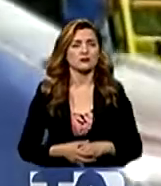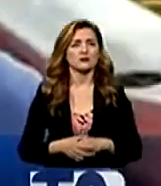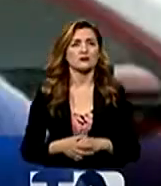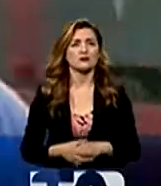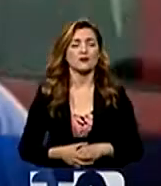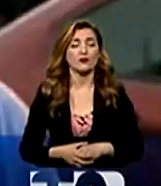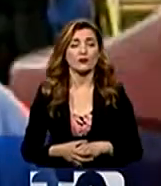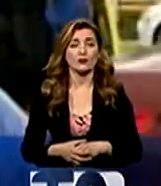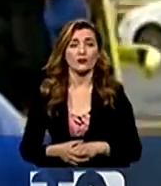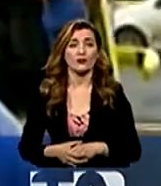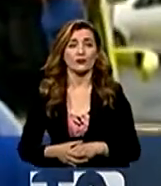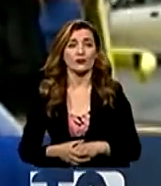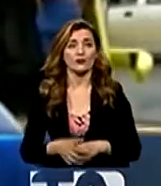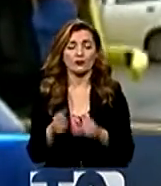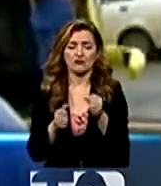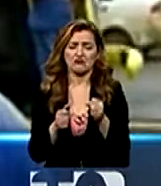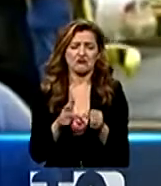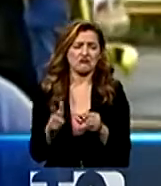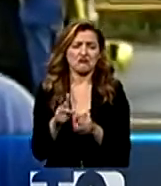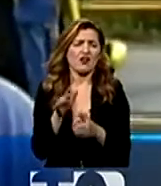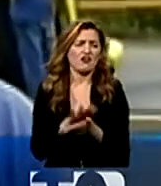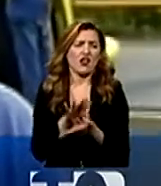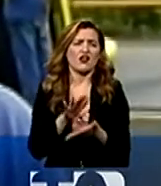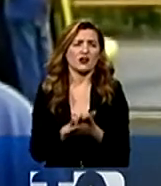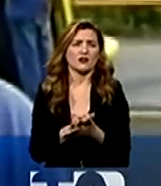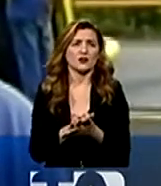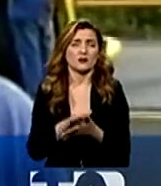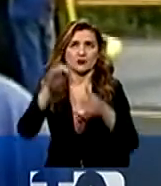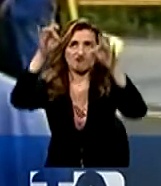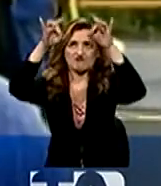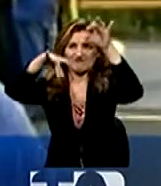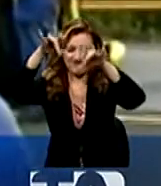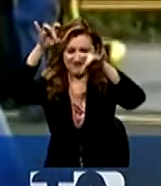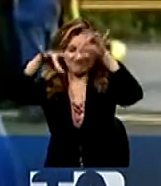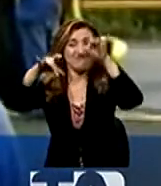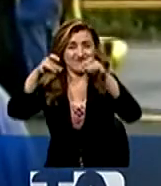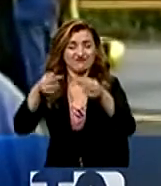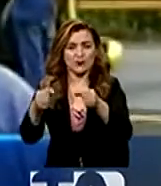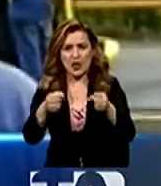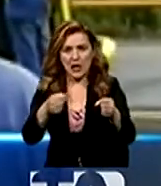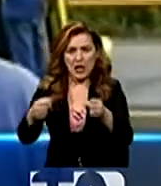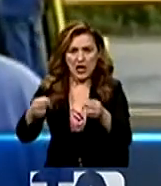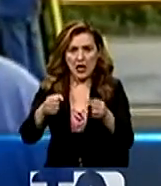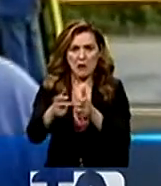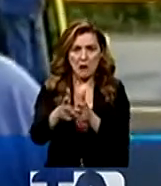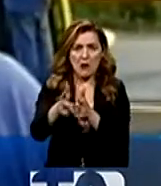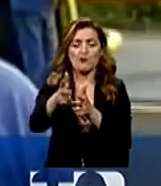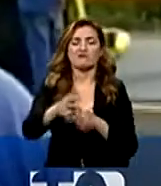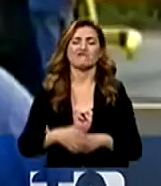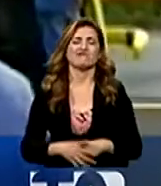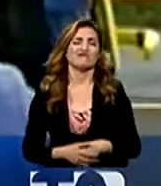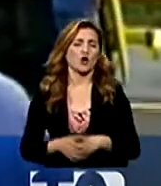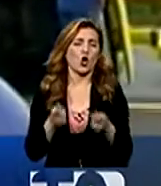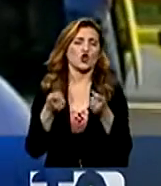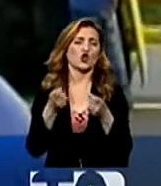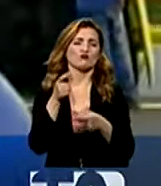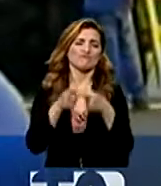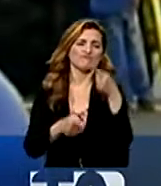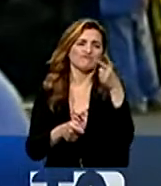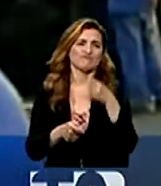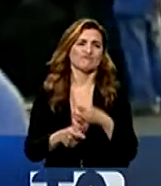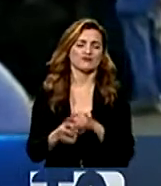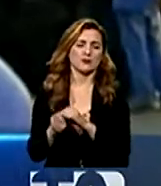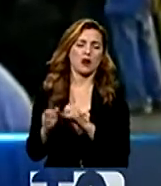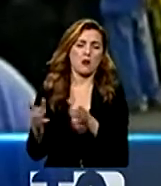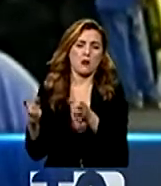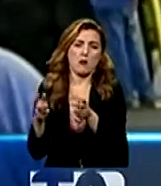en una velocidad moderada y por la calzada mojada, que estaban aquí encolumnados los carros, la calzada nos jaló al lado